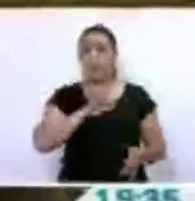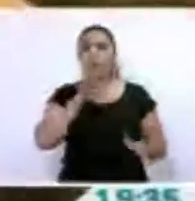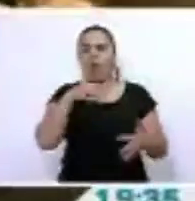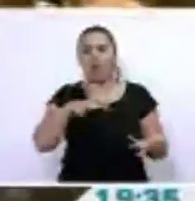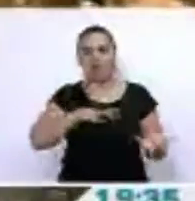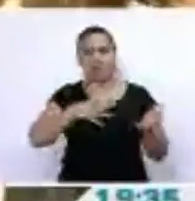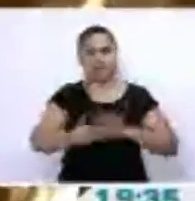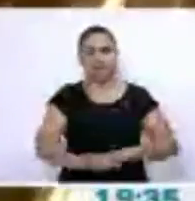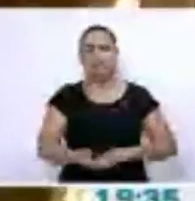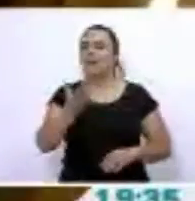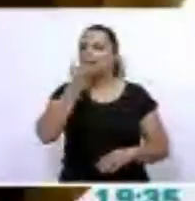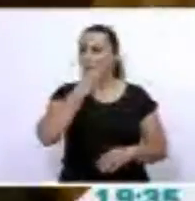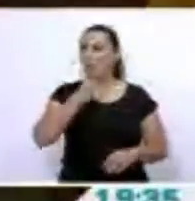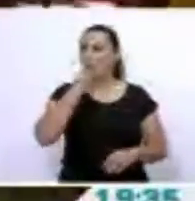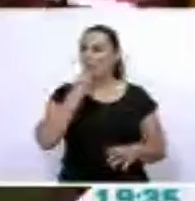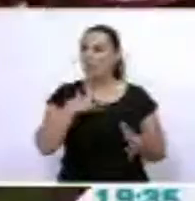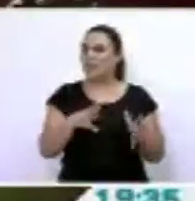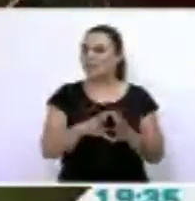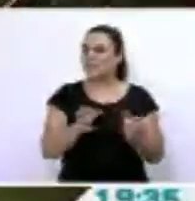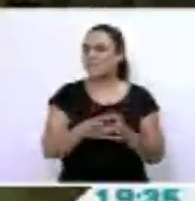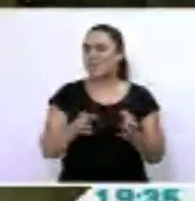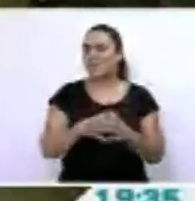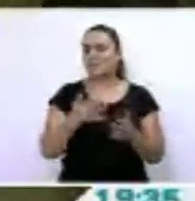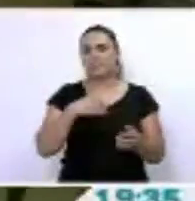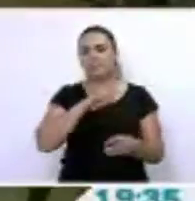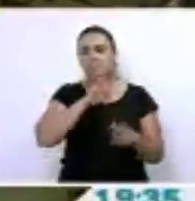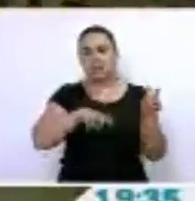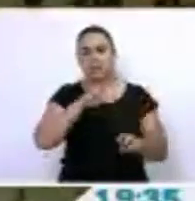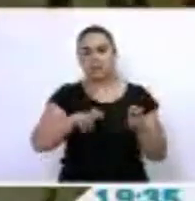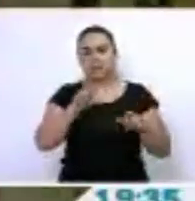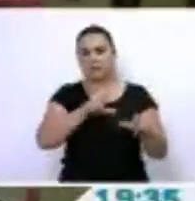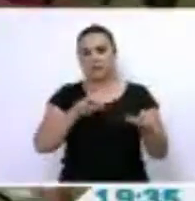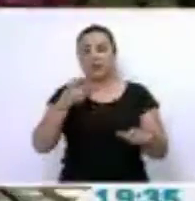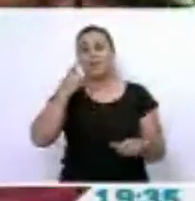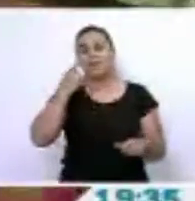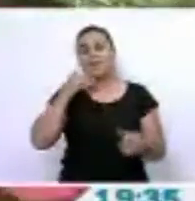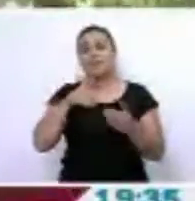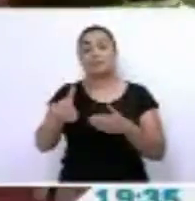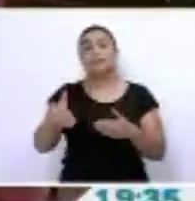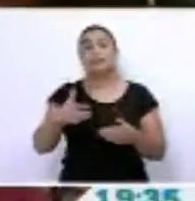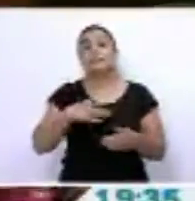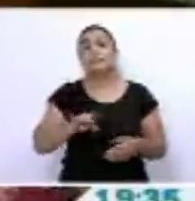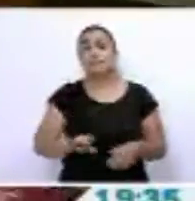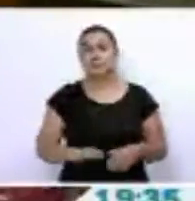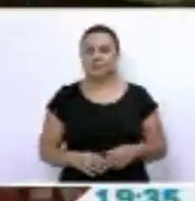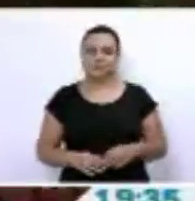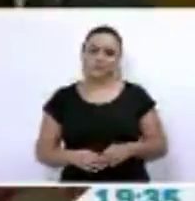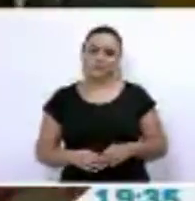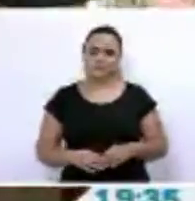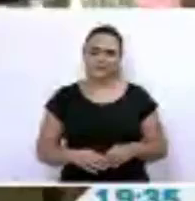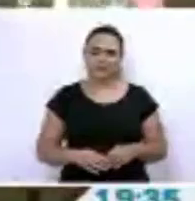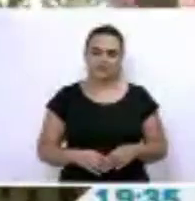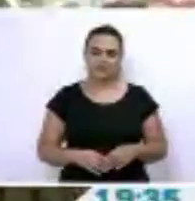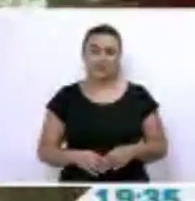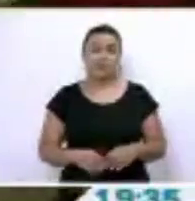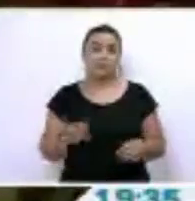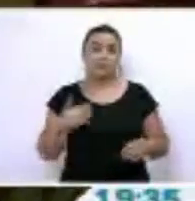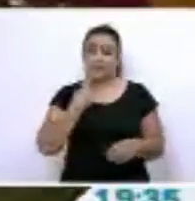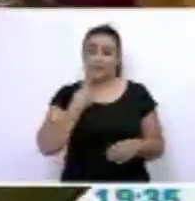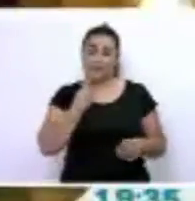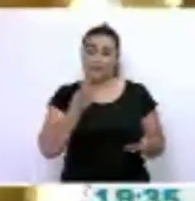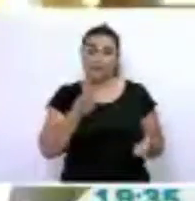es como, ¡ah, qué bonito!, ¿no? Qué ganas de que venga la gente. Si tienen que venir, quien tenga que venir. Ya lo dice Noemí, que bueno, aunque no vaya a